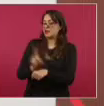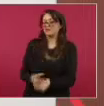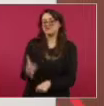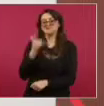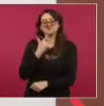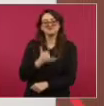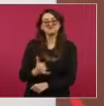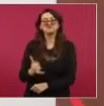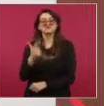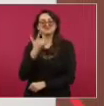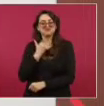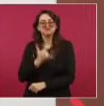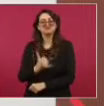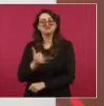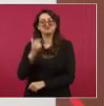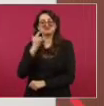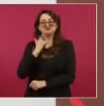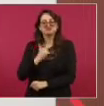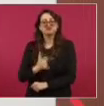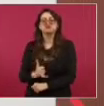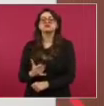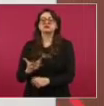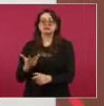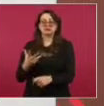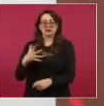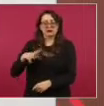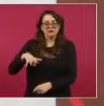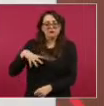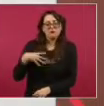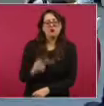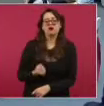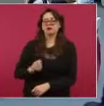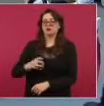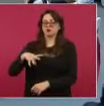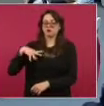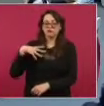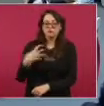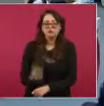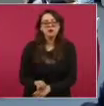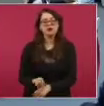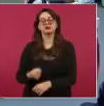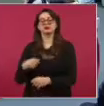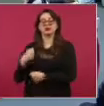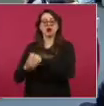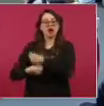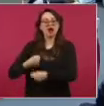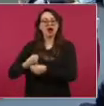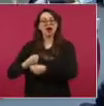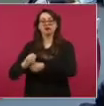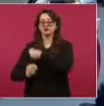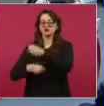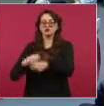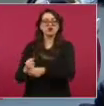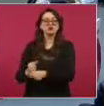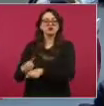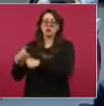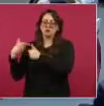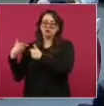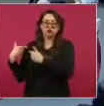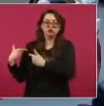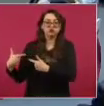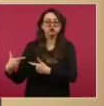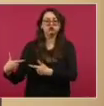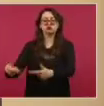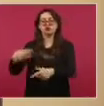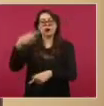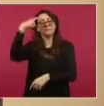y empeñamos nuestros afanes y esfuerzos desde hace muchas generaciones para lograr arribar a los órdenes superiores